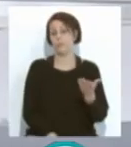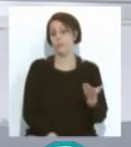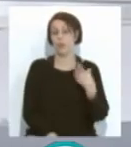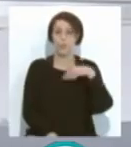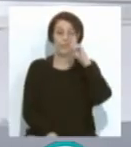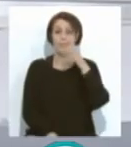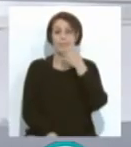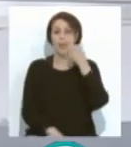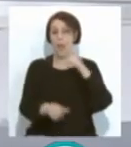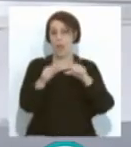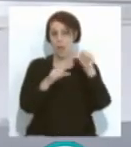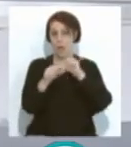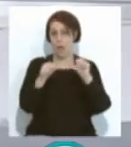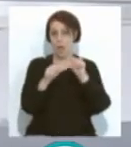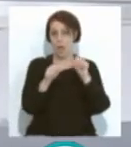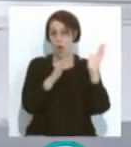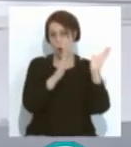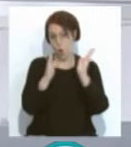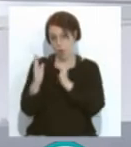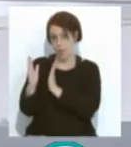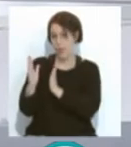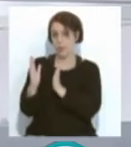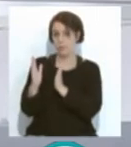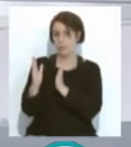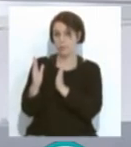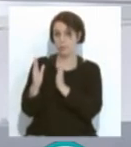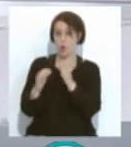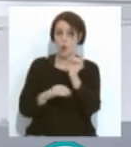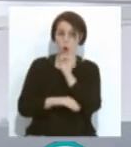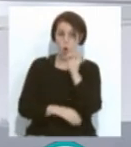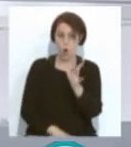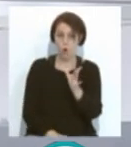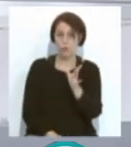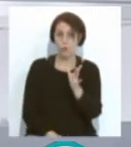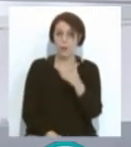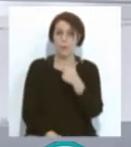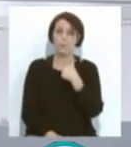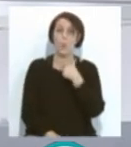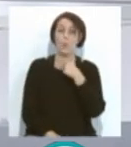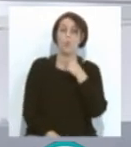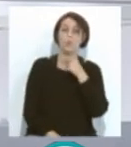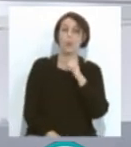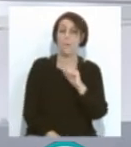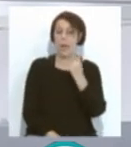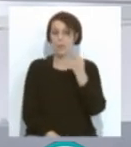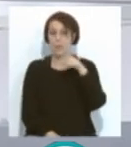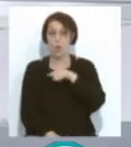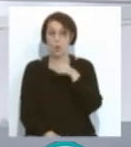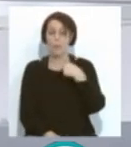No sé si la Liga se ha puesto el orden de los goles, de el que más gusta, el que menos gusta, pero